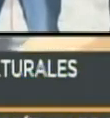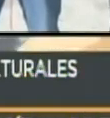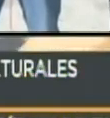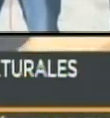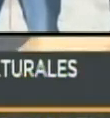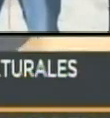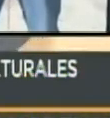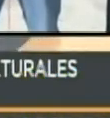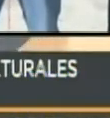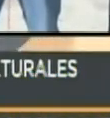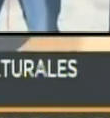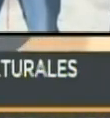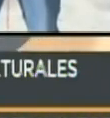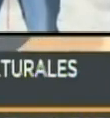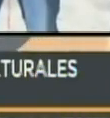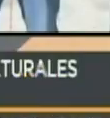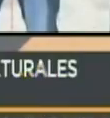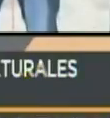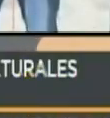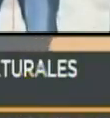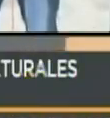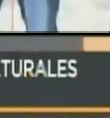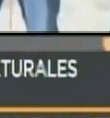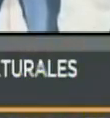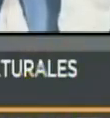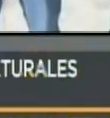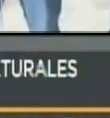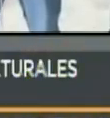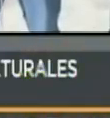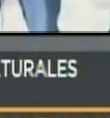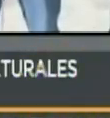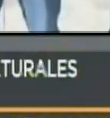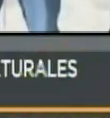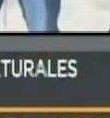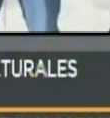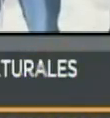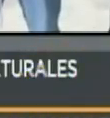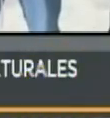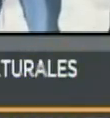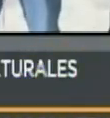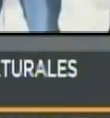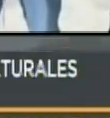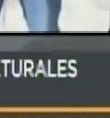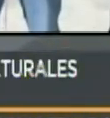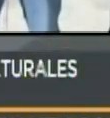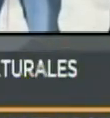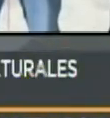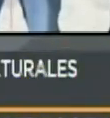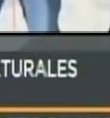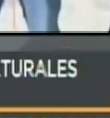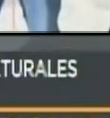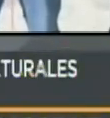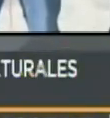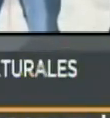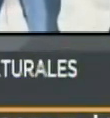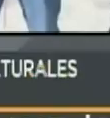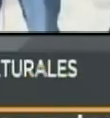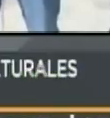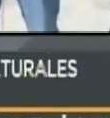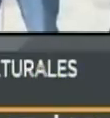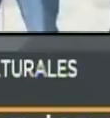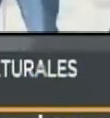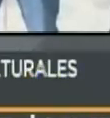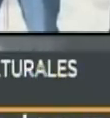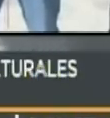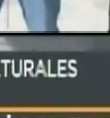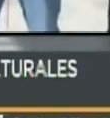dejo con mi compañera Duraca Mendoza, la cual asume como gerente de sustentabilidad de la Fundación Mundo de los Niños, y le puede